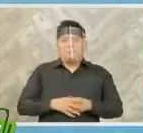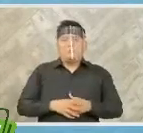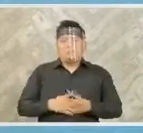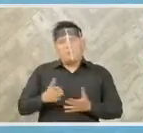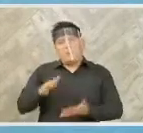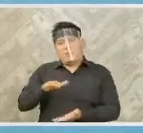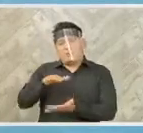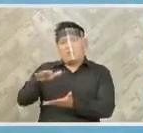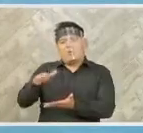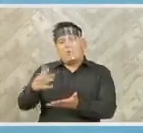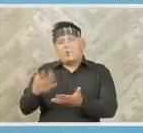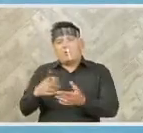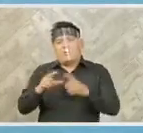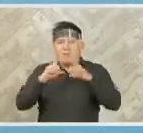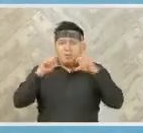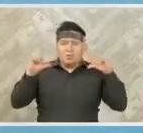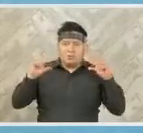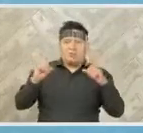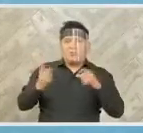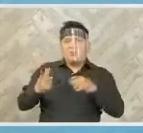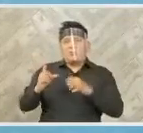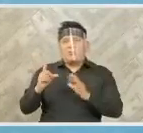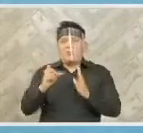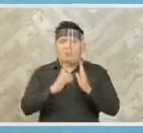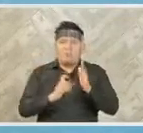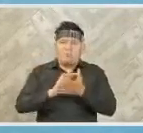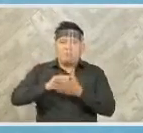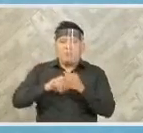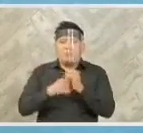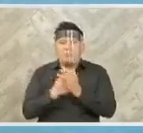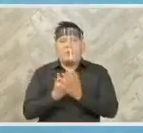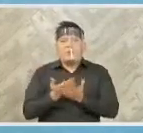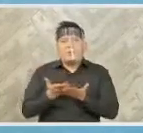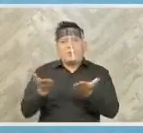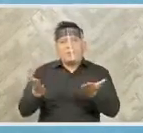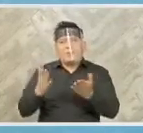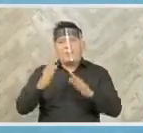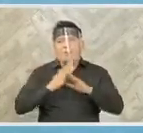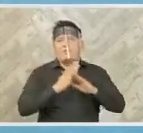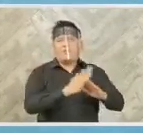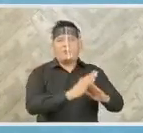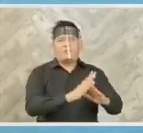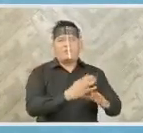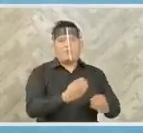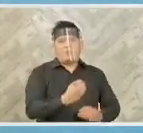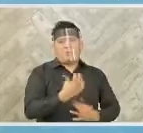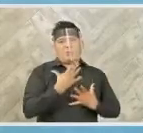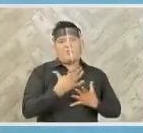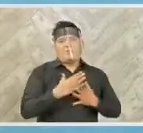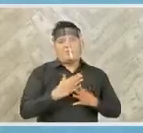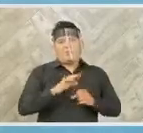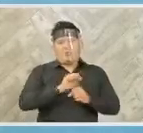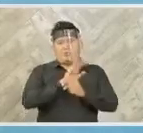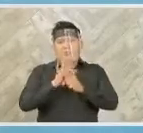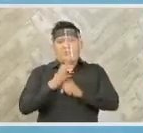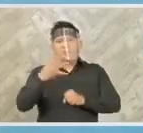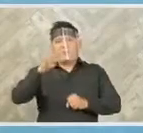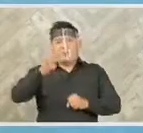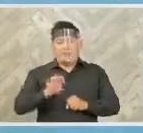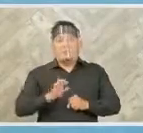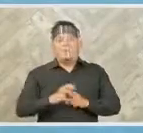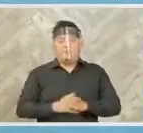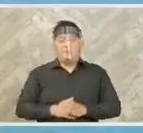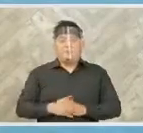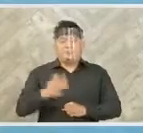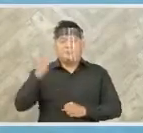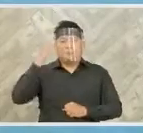para disminuir el riesgo de contagio. Y desde ahí, algo que me parece supremamente importante es la